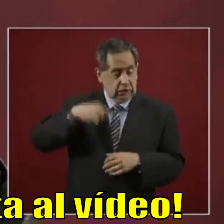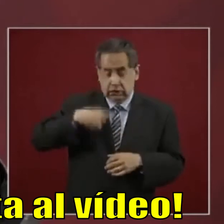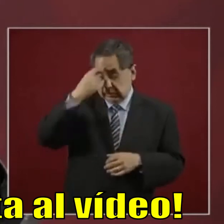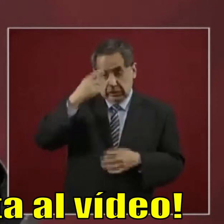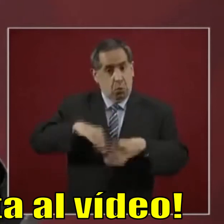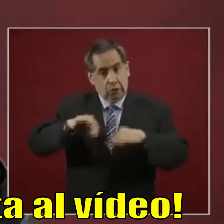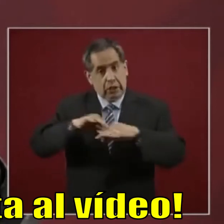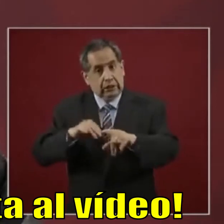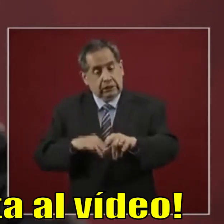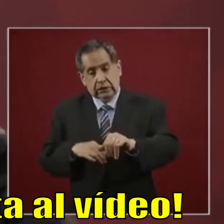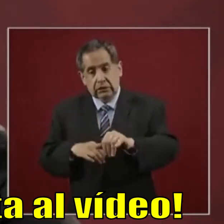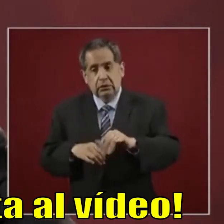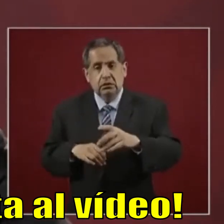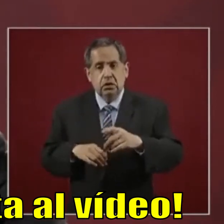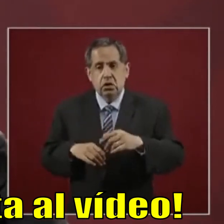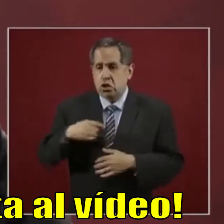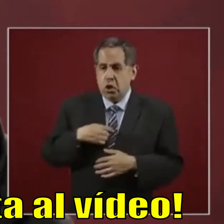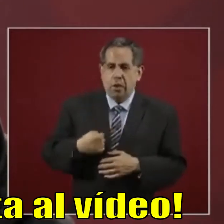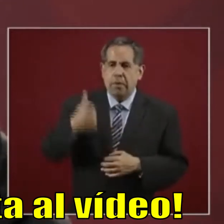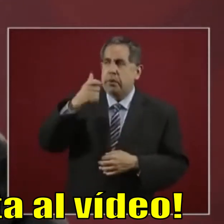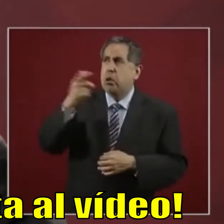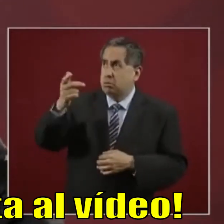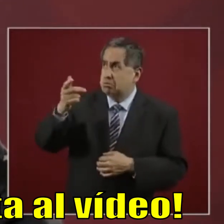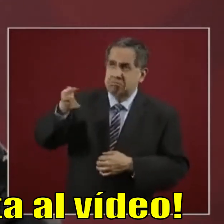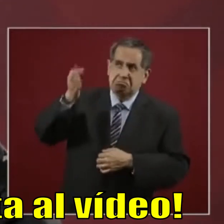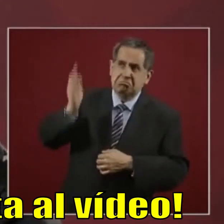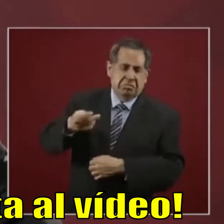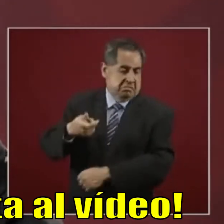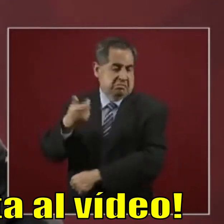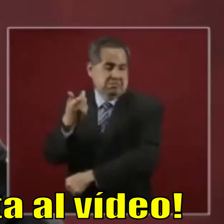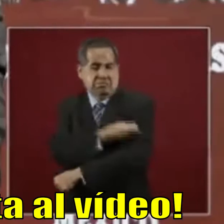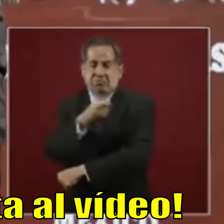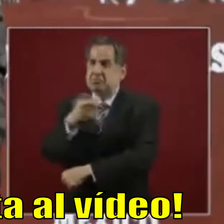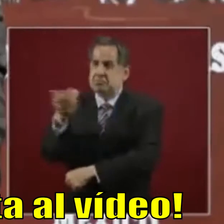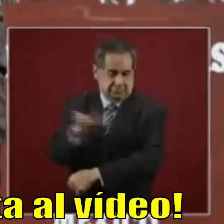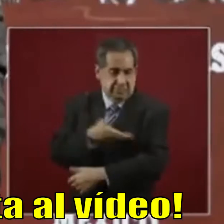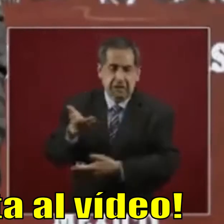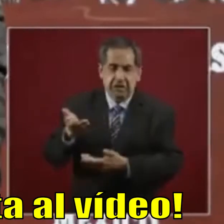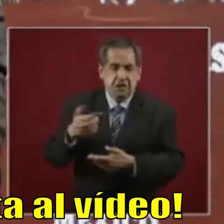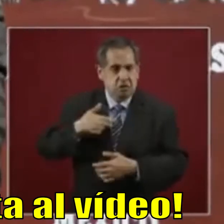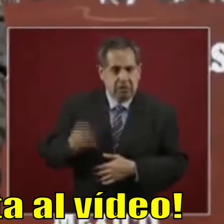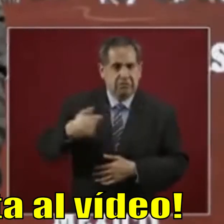nosotros, yo sería el primero en dejarme vacunar.